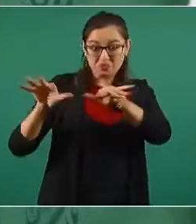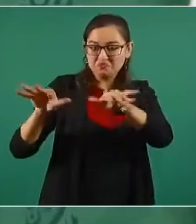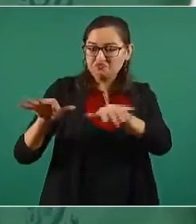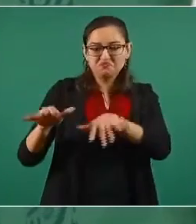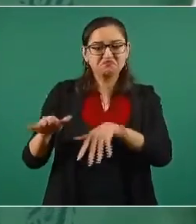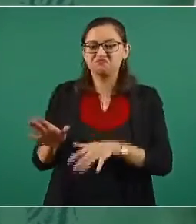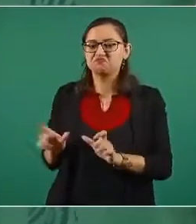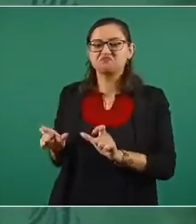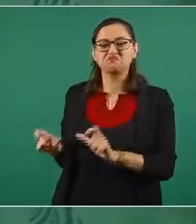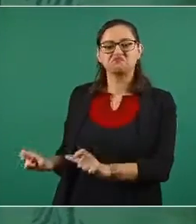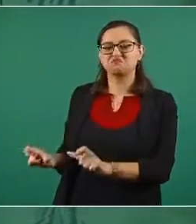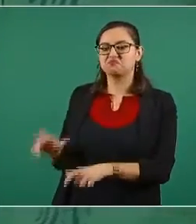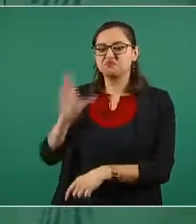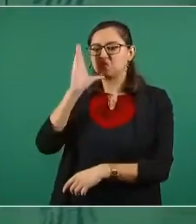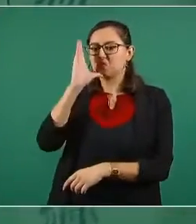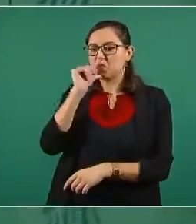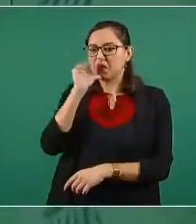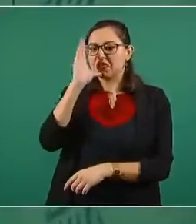de